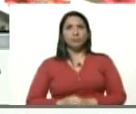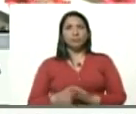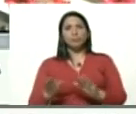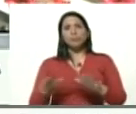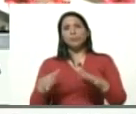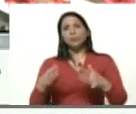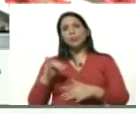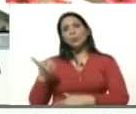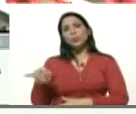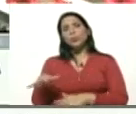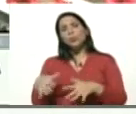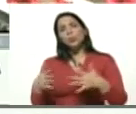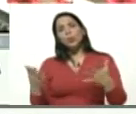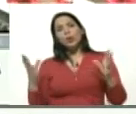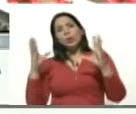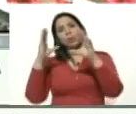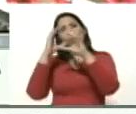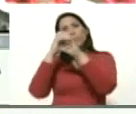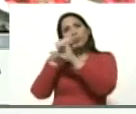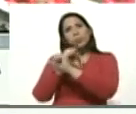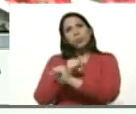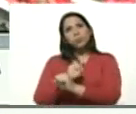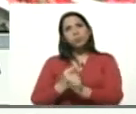cuando la noche está oscura,